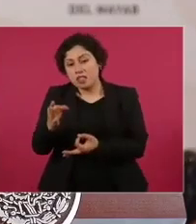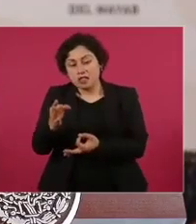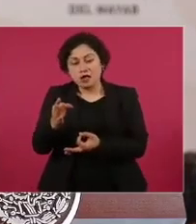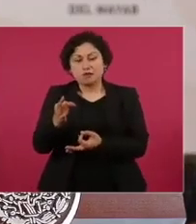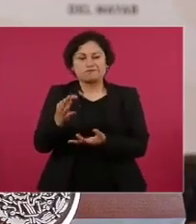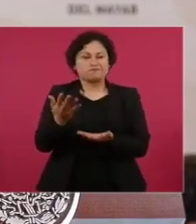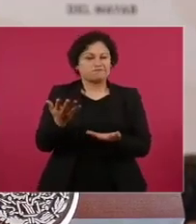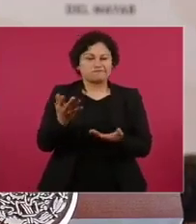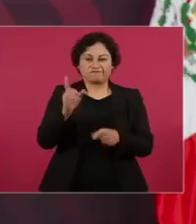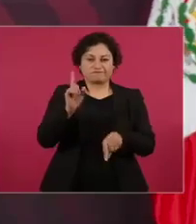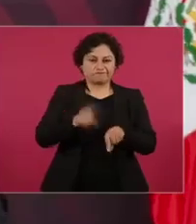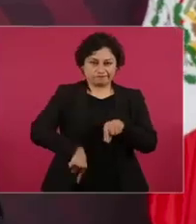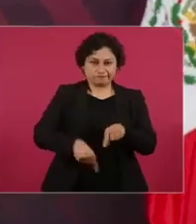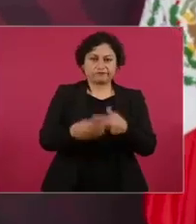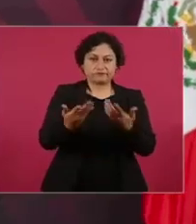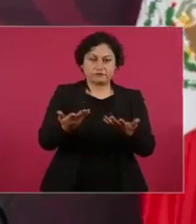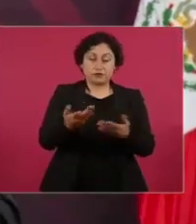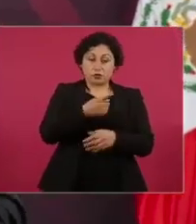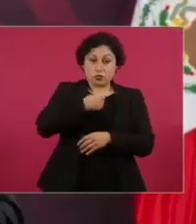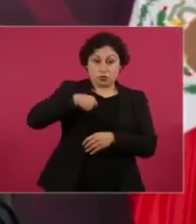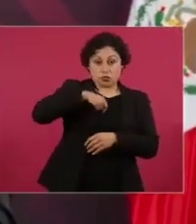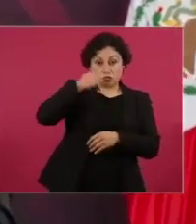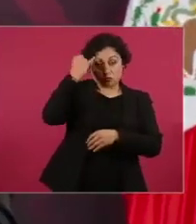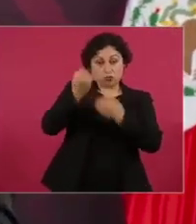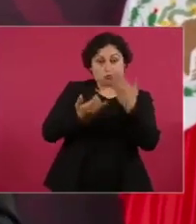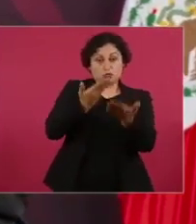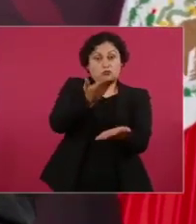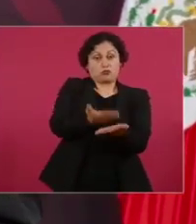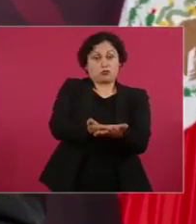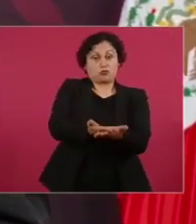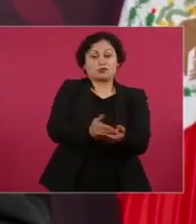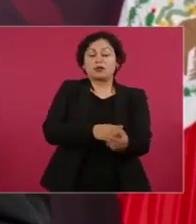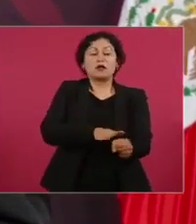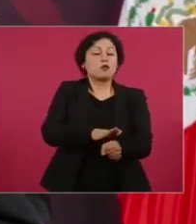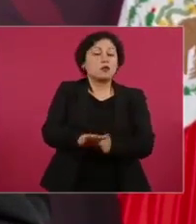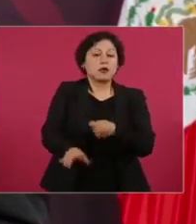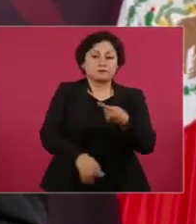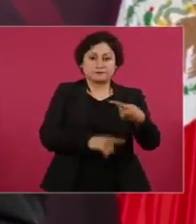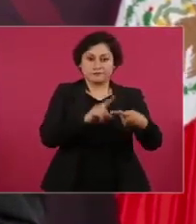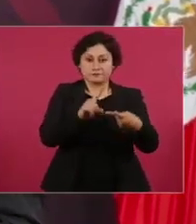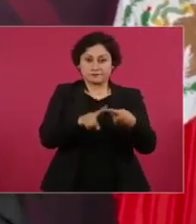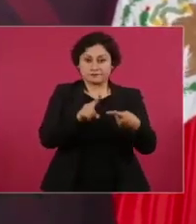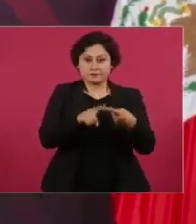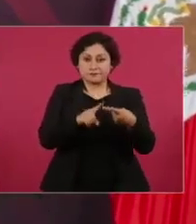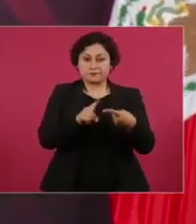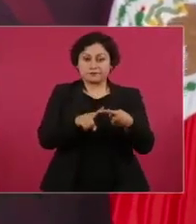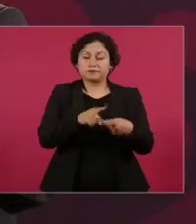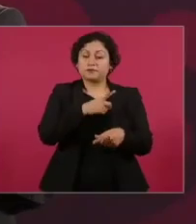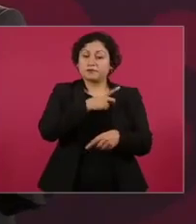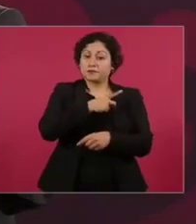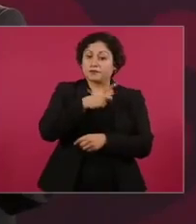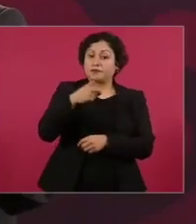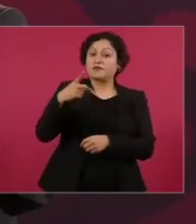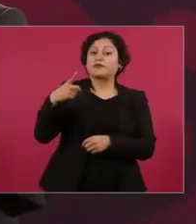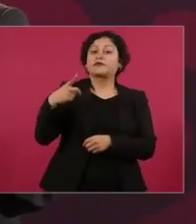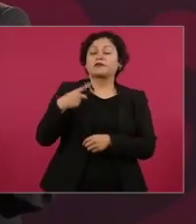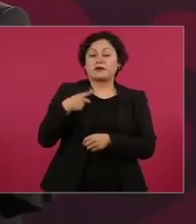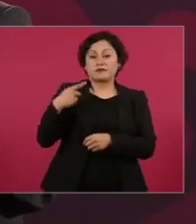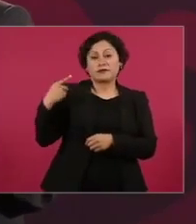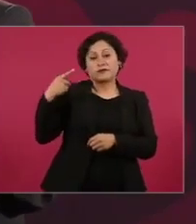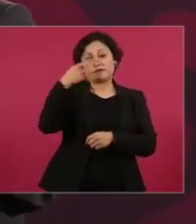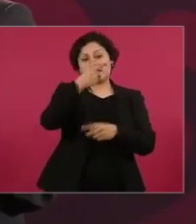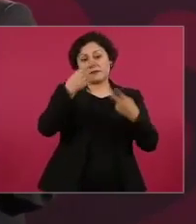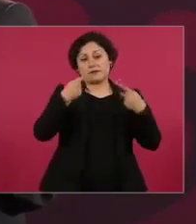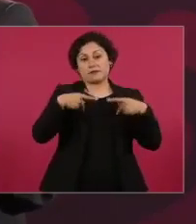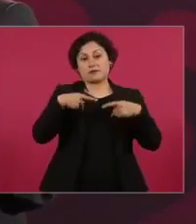Lo primero que estamos planteando es que se regularice a nuestros